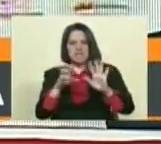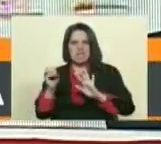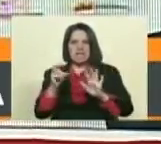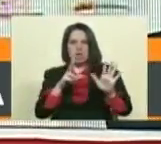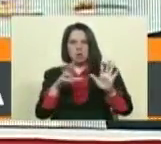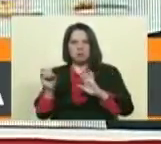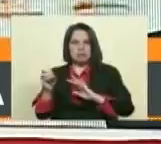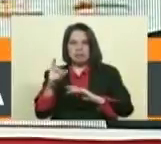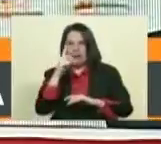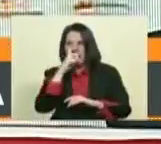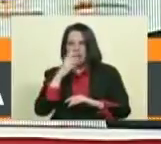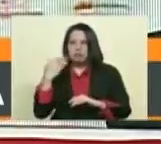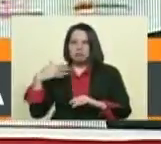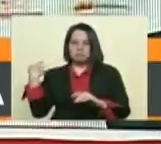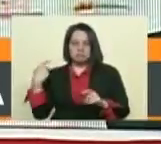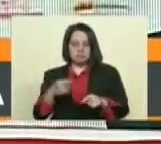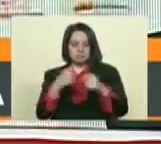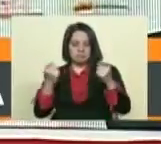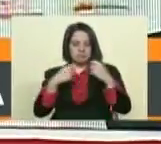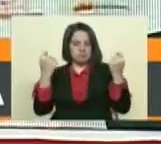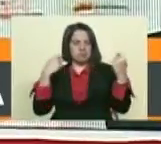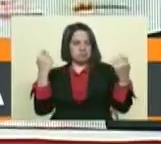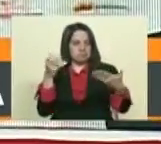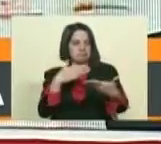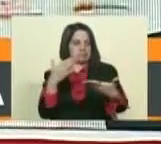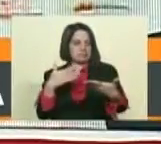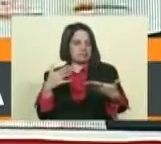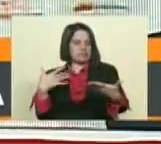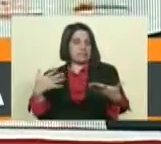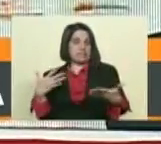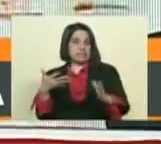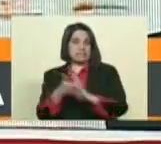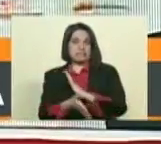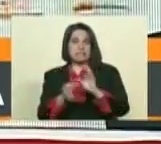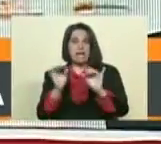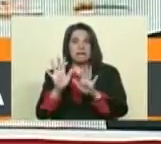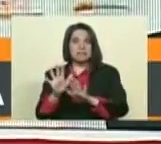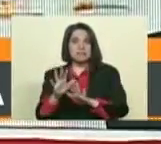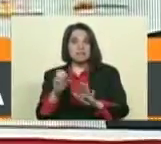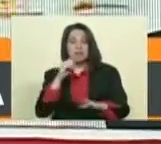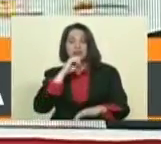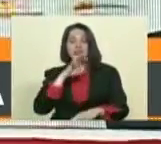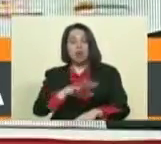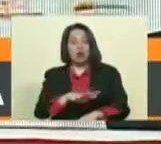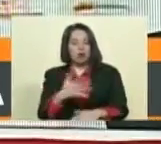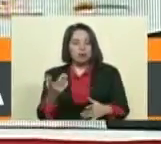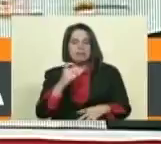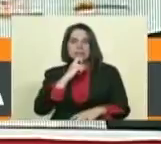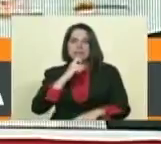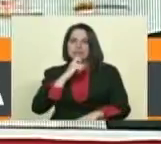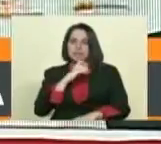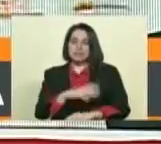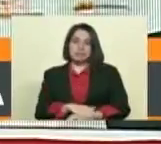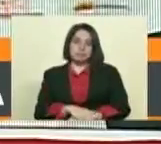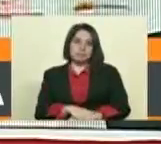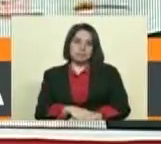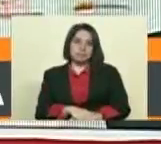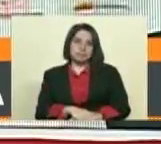allí, estaba incubado esta situación tan difícil, compleja, que debemos